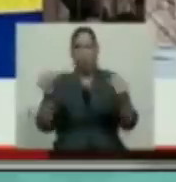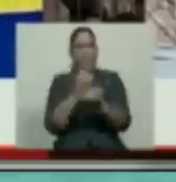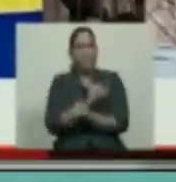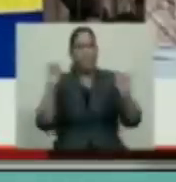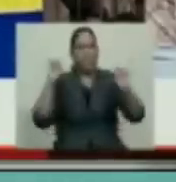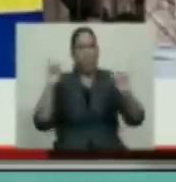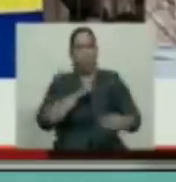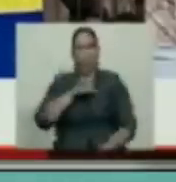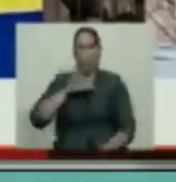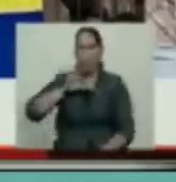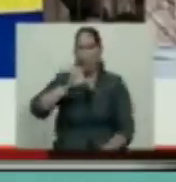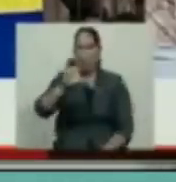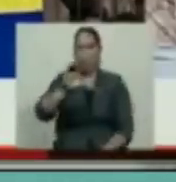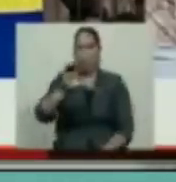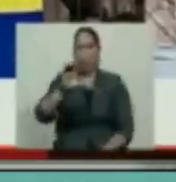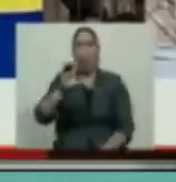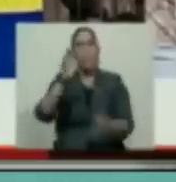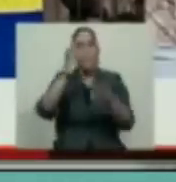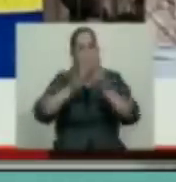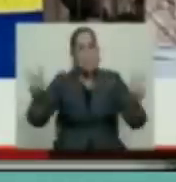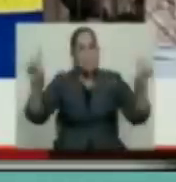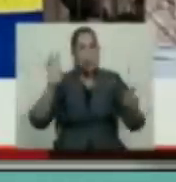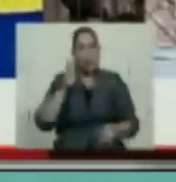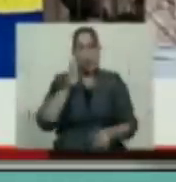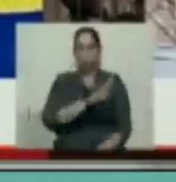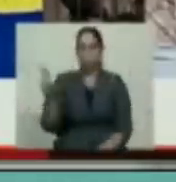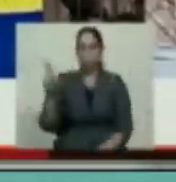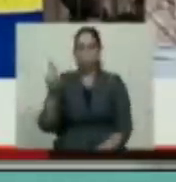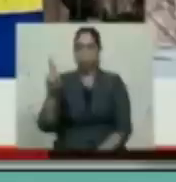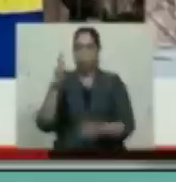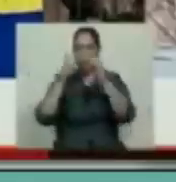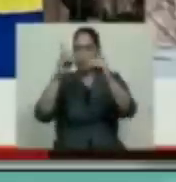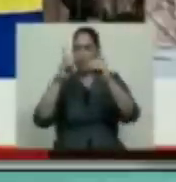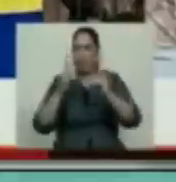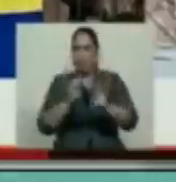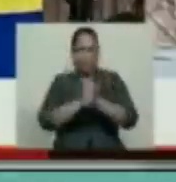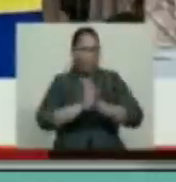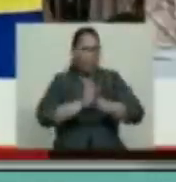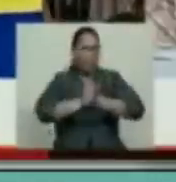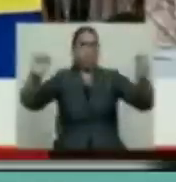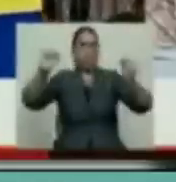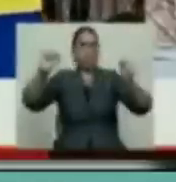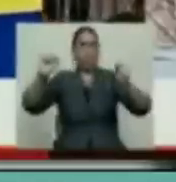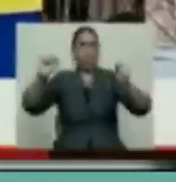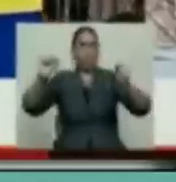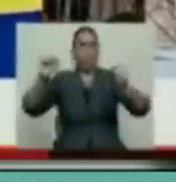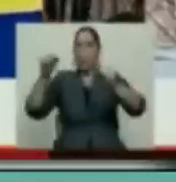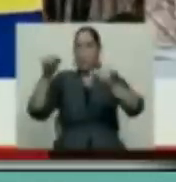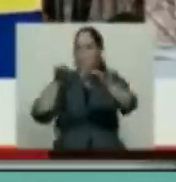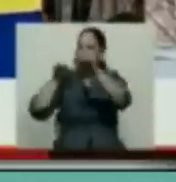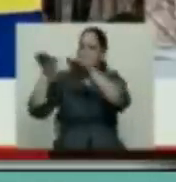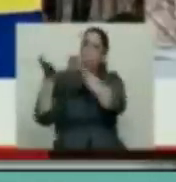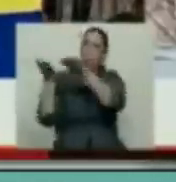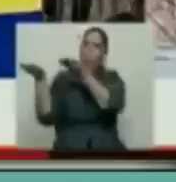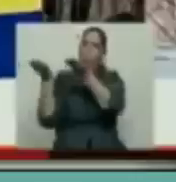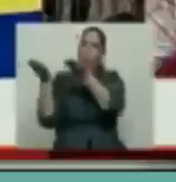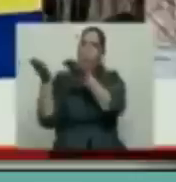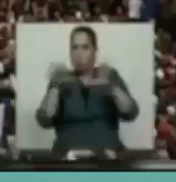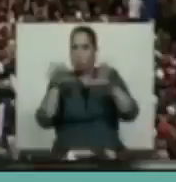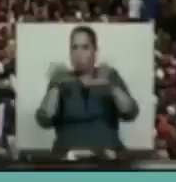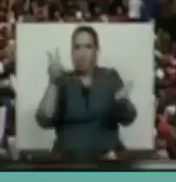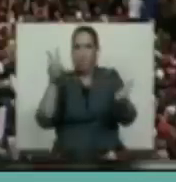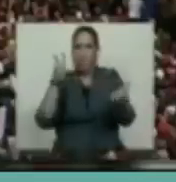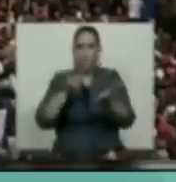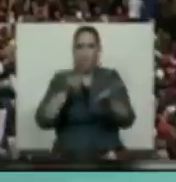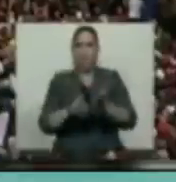Estados Unidos, que tanto combate el régimen de Maduro, no haya condicionado ese intercambio comercial, ¿no? Porque lo ha hecho con